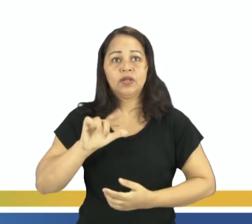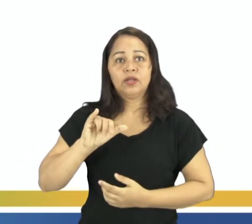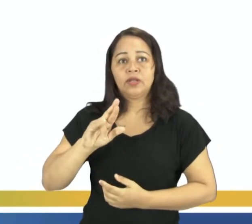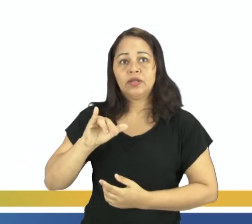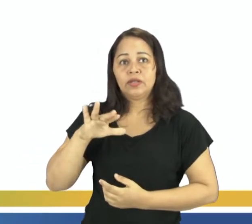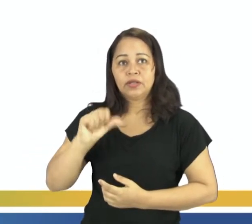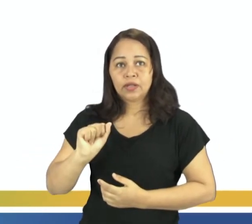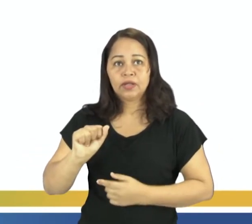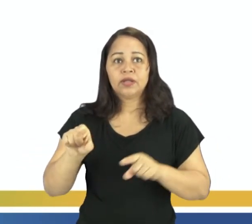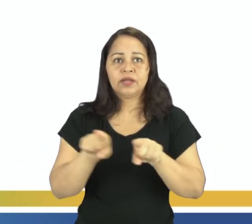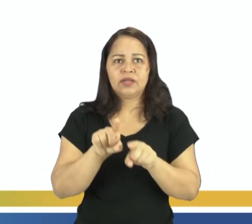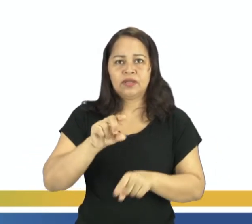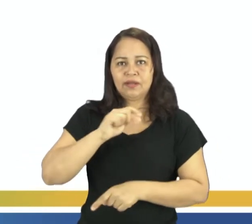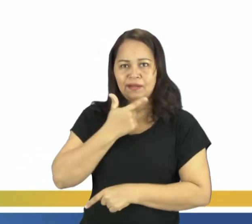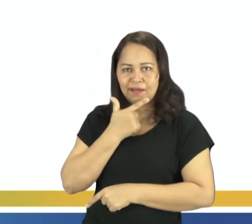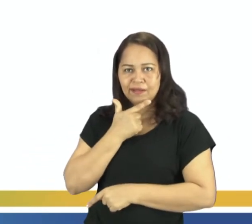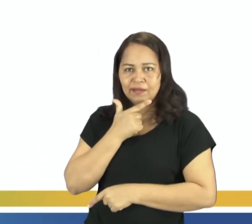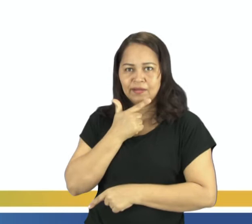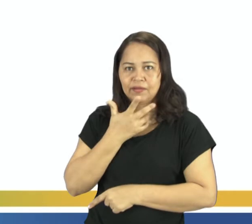crónica lírica y la risa.